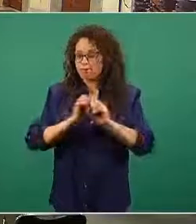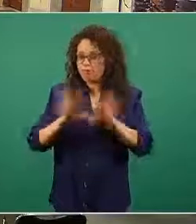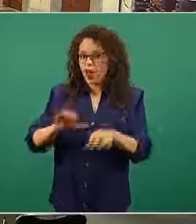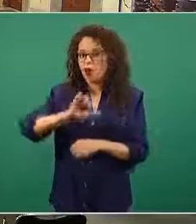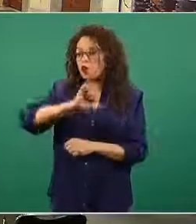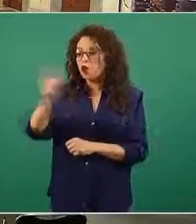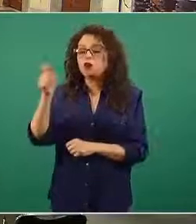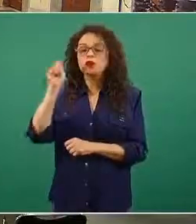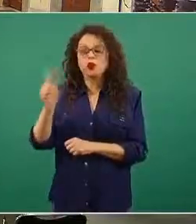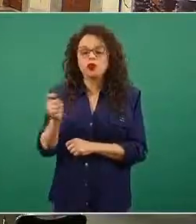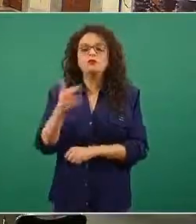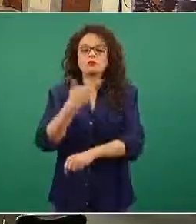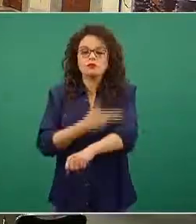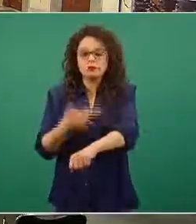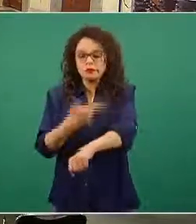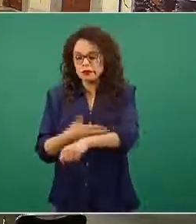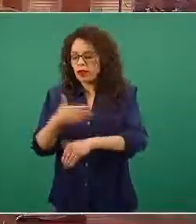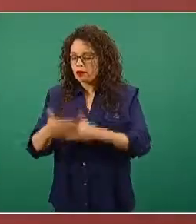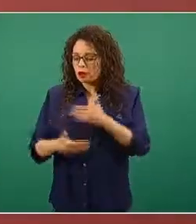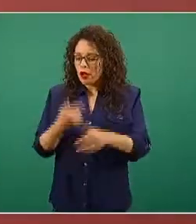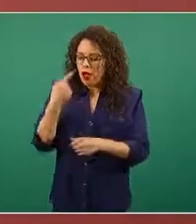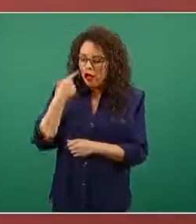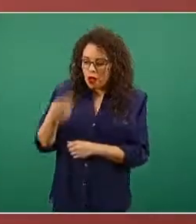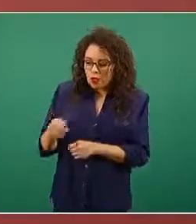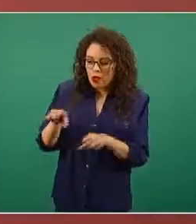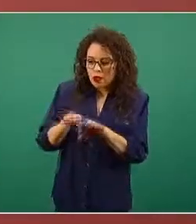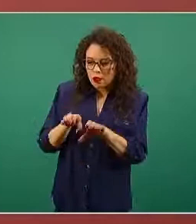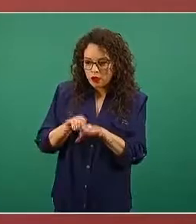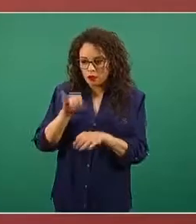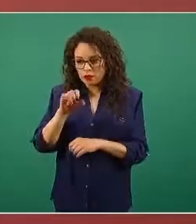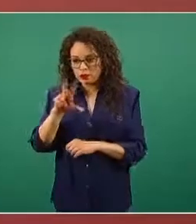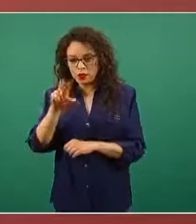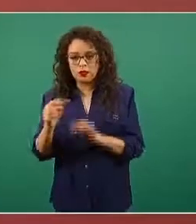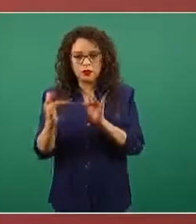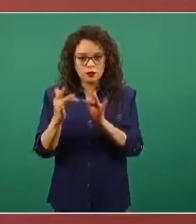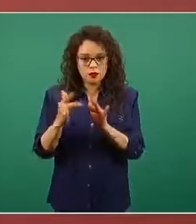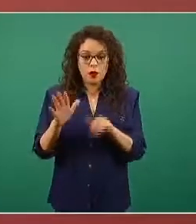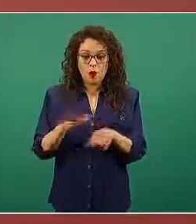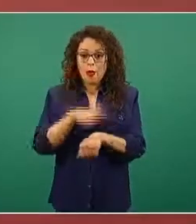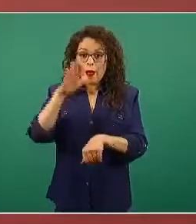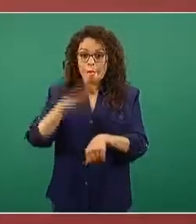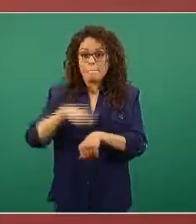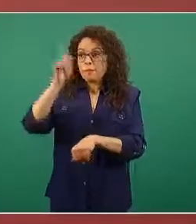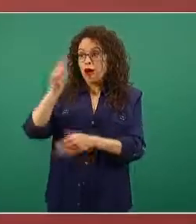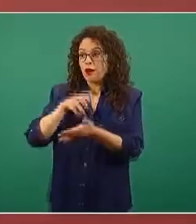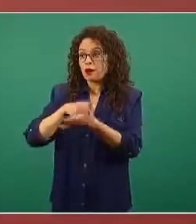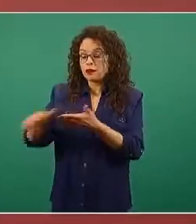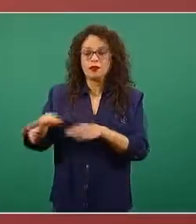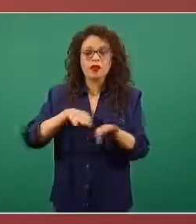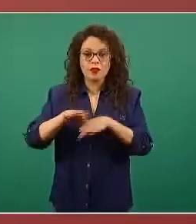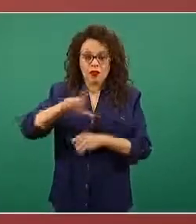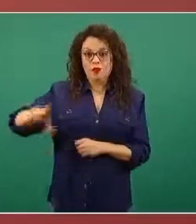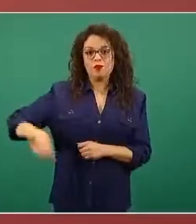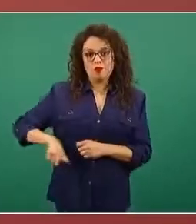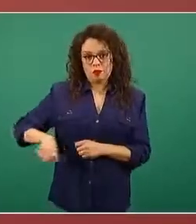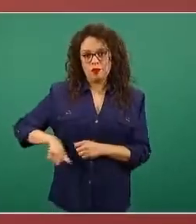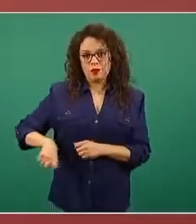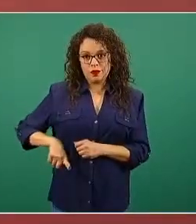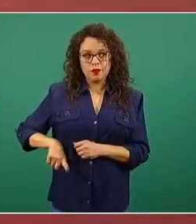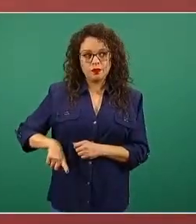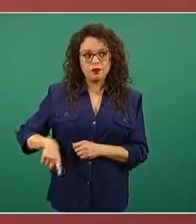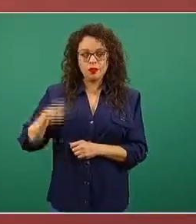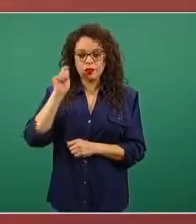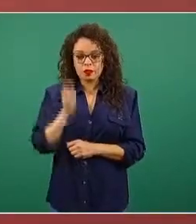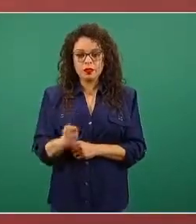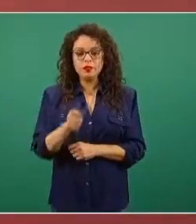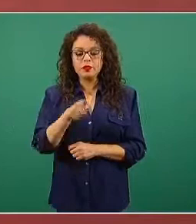de auto-reconocerse. Como la mayoría han sido funcionarios y funcionarias de gobierno, en las sesiones